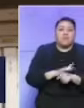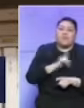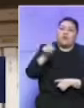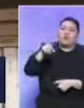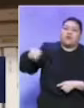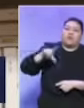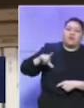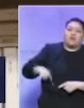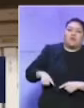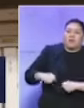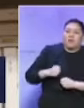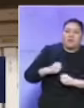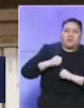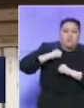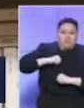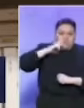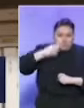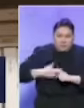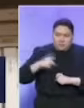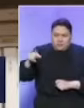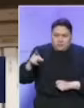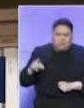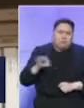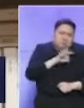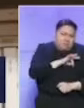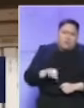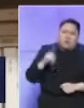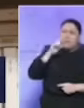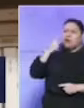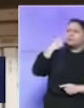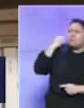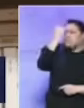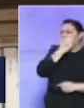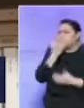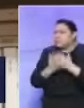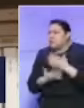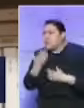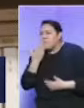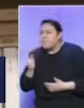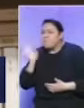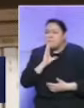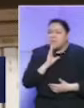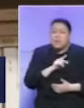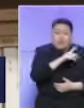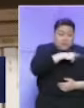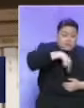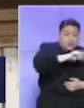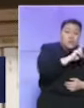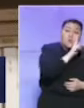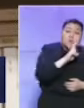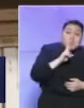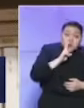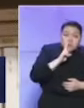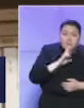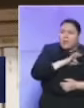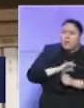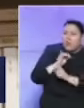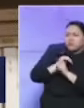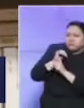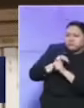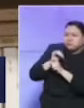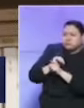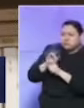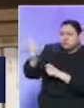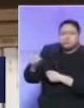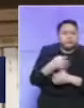funcionarias públicas están sujetas a un mayor escrutinio público. Y en ese sentido, el periodismo tiene el deber de informar a la ciudadanía sobre